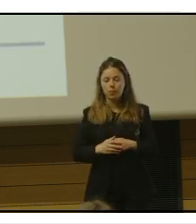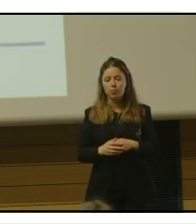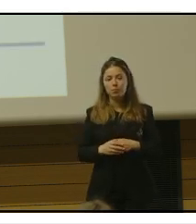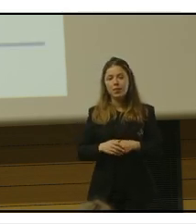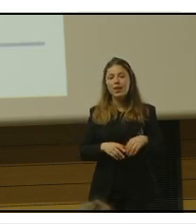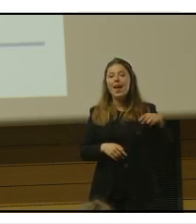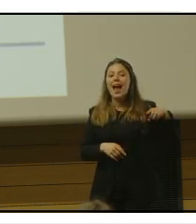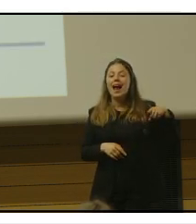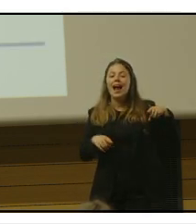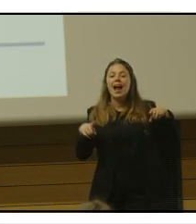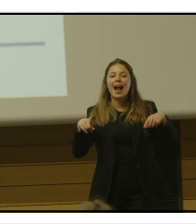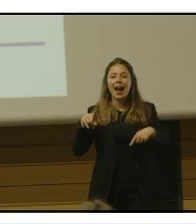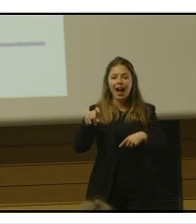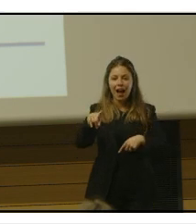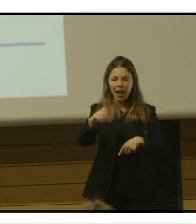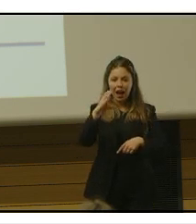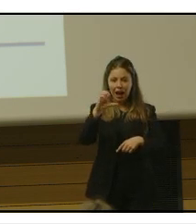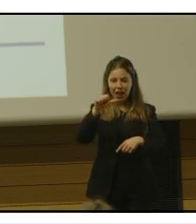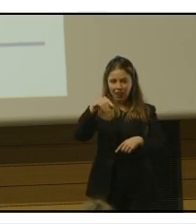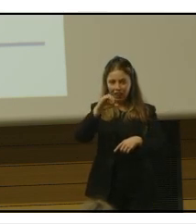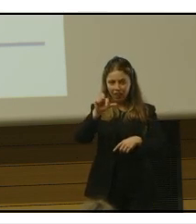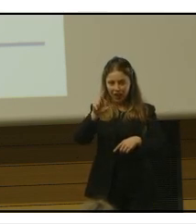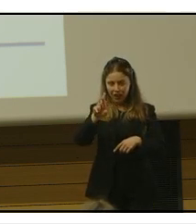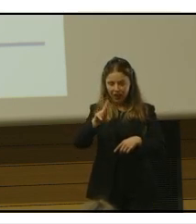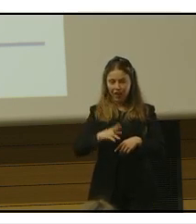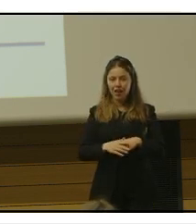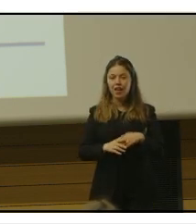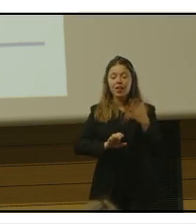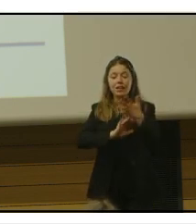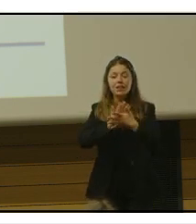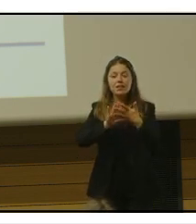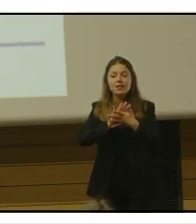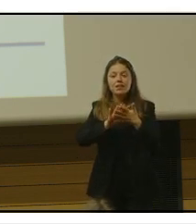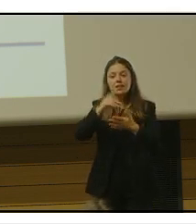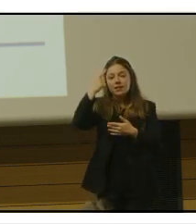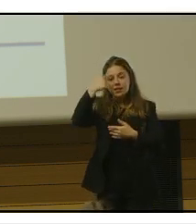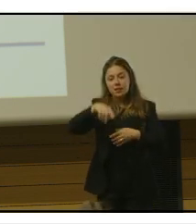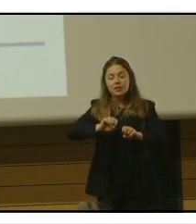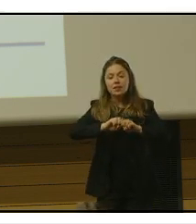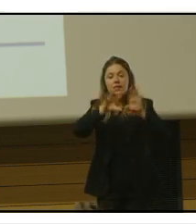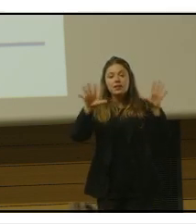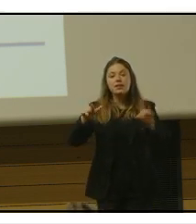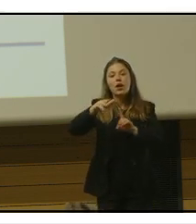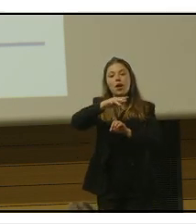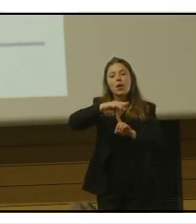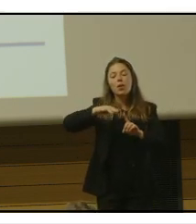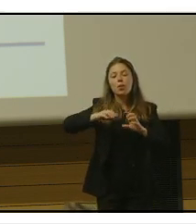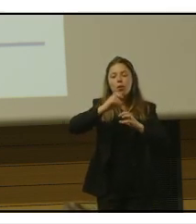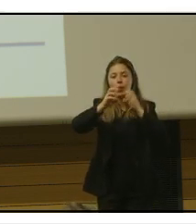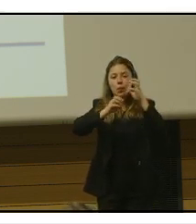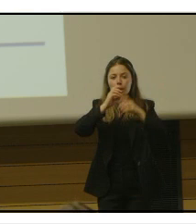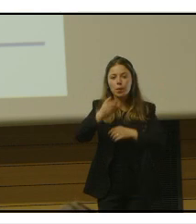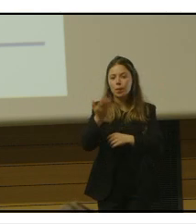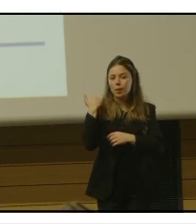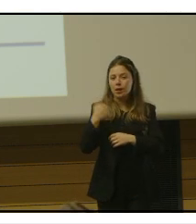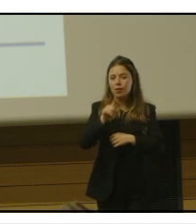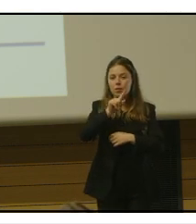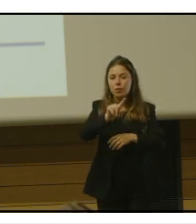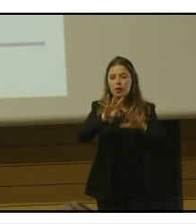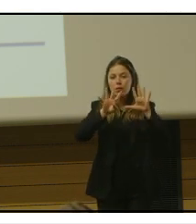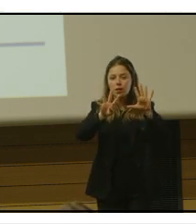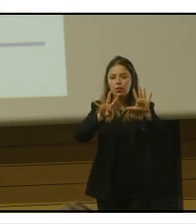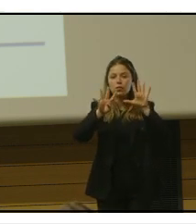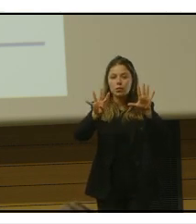Cuando nosotros hablamos del cáncer, lo que sabemos y lo que tenemos muy claro es que el humo ambiental de tabaco desde el año